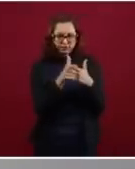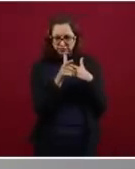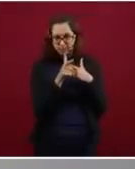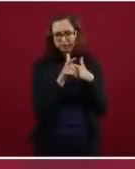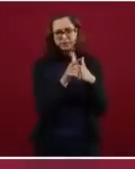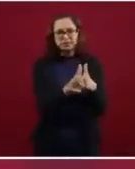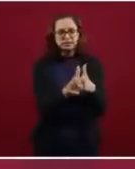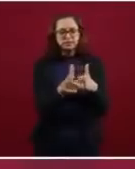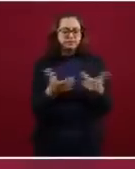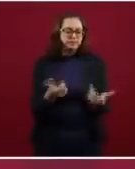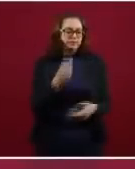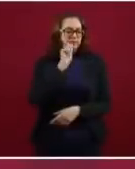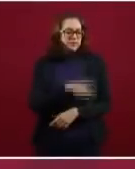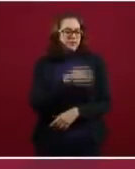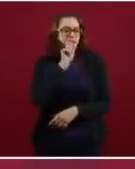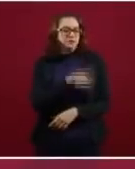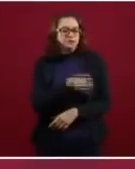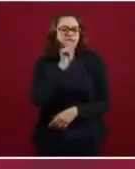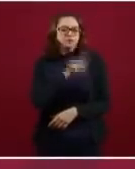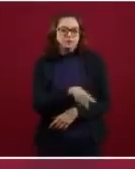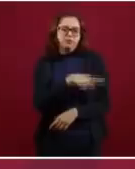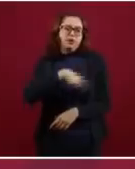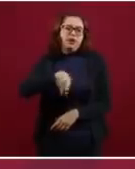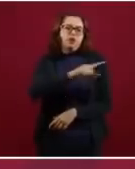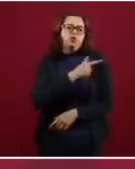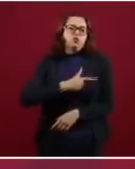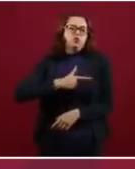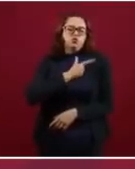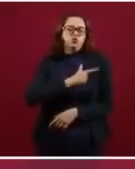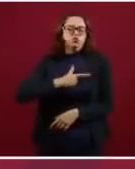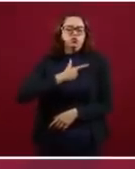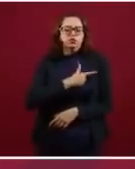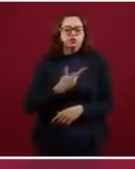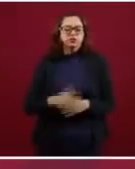y que no